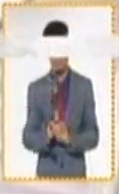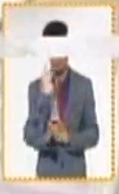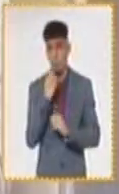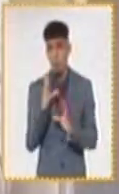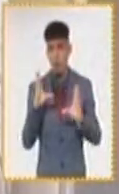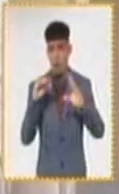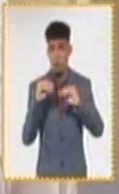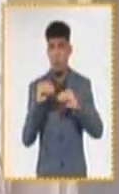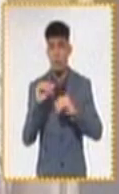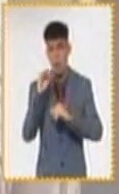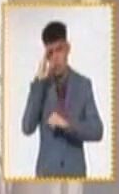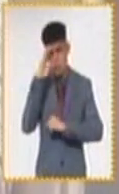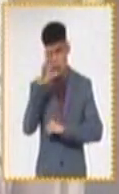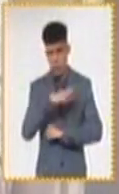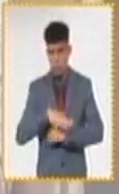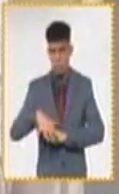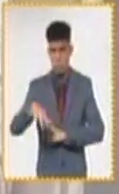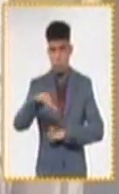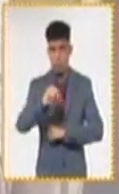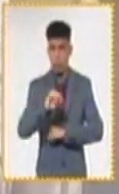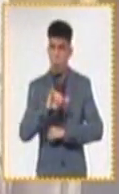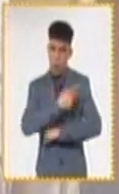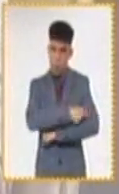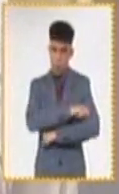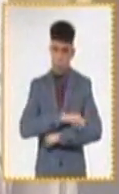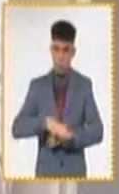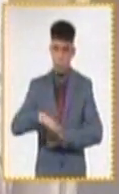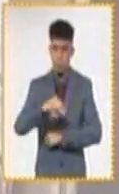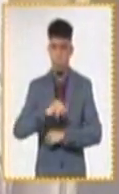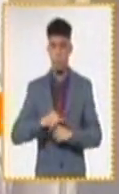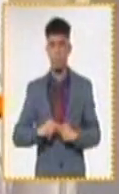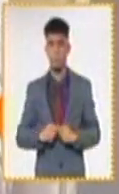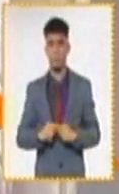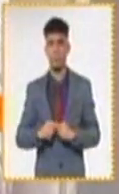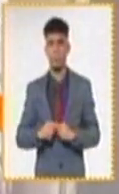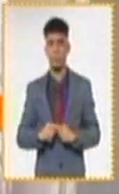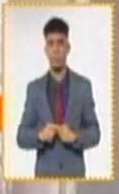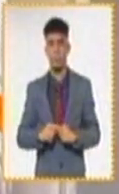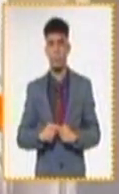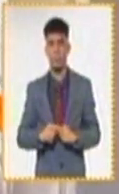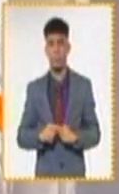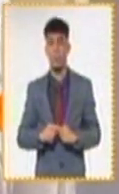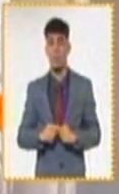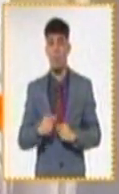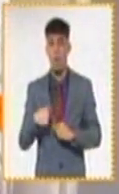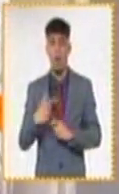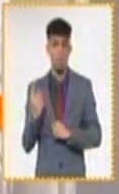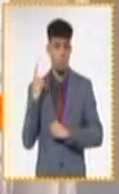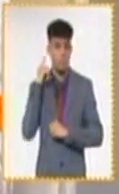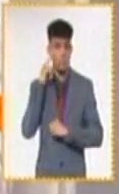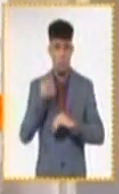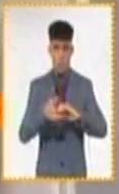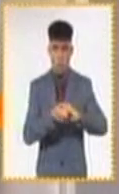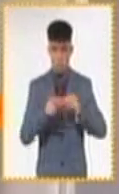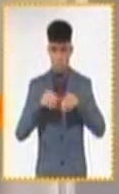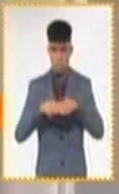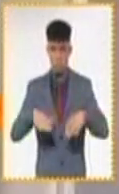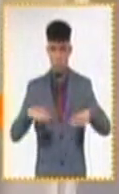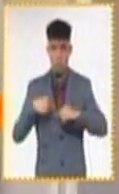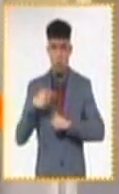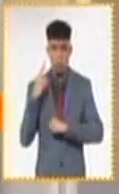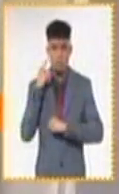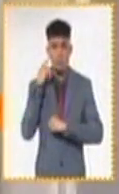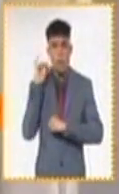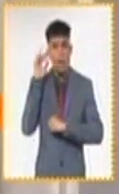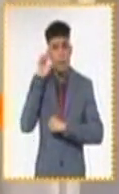saludo a toda la teleaudiencia, a la radioaudiencia de la Mesa Redonda. Escuchando a los compañeros, recordaba un